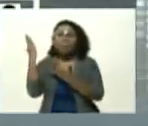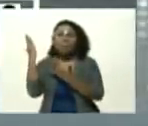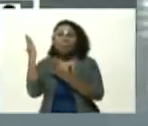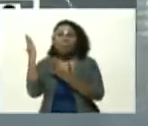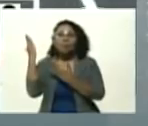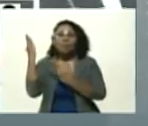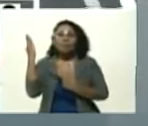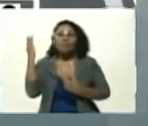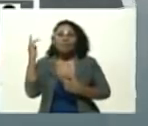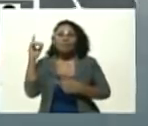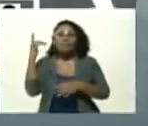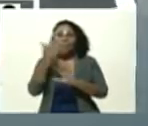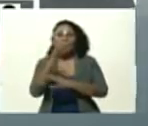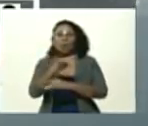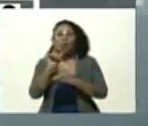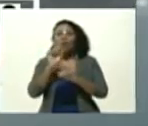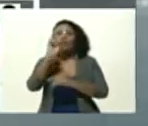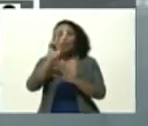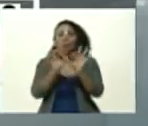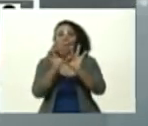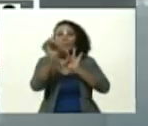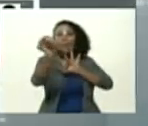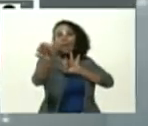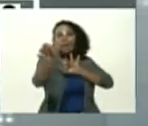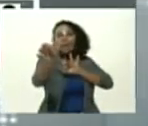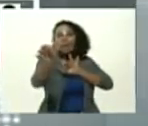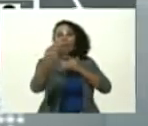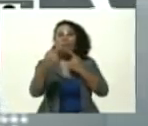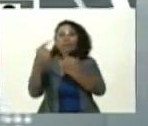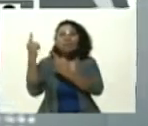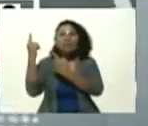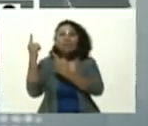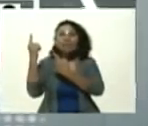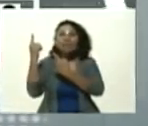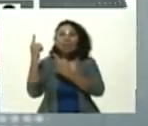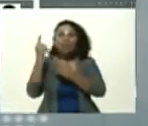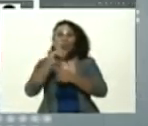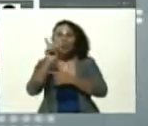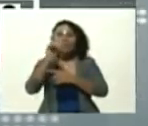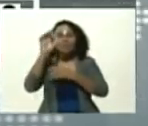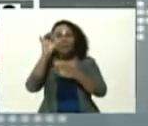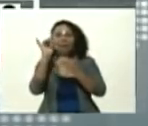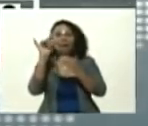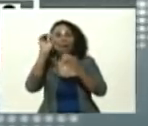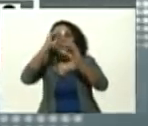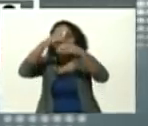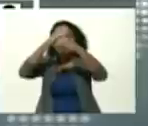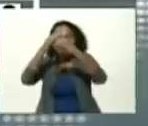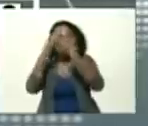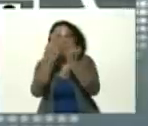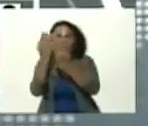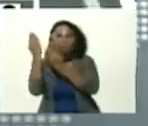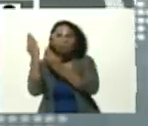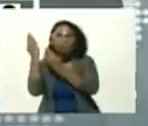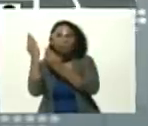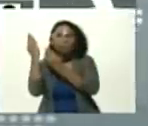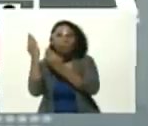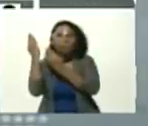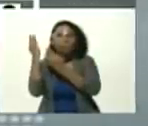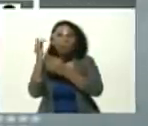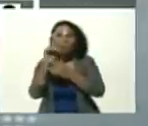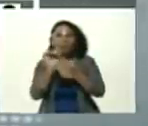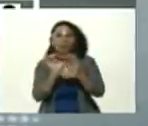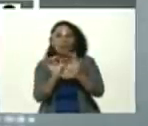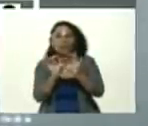Medía aproximadamente 2 metros, dice aquí. Mira, no sé si la cámara puede tomarlo así. Así,